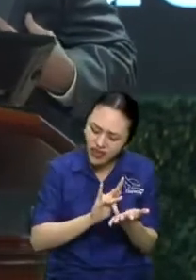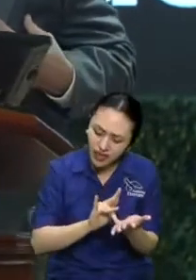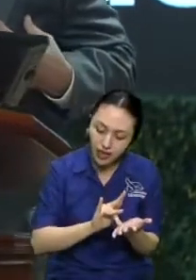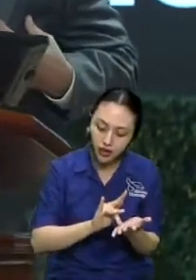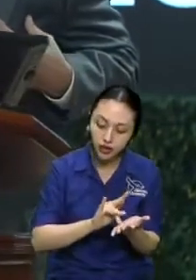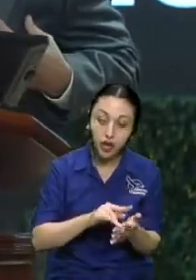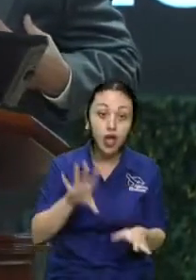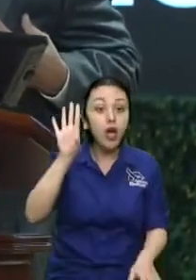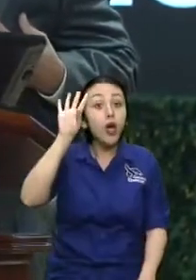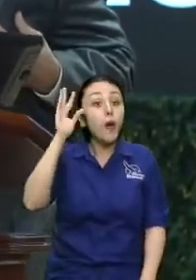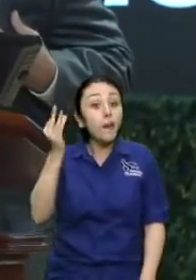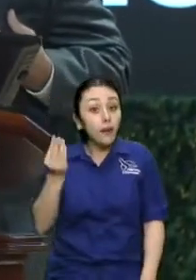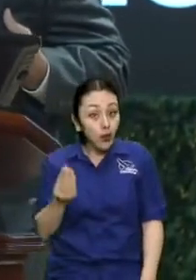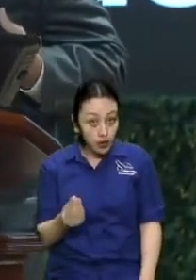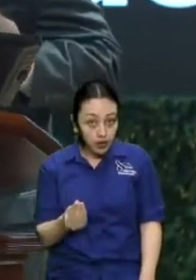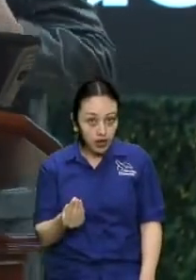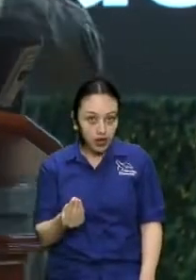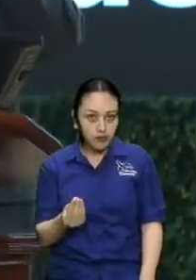fuerte.